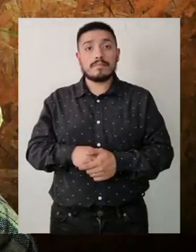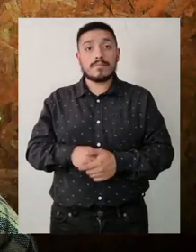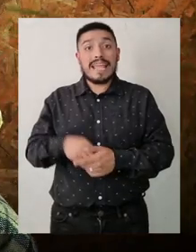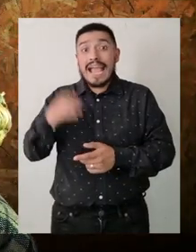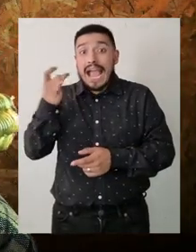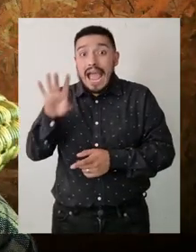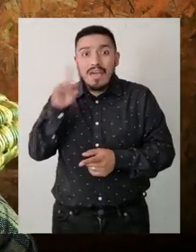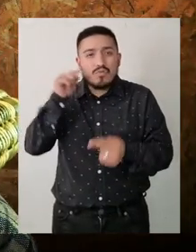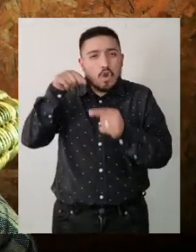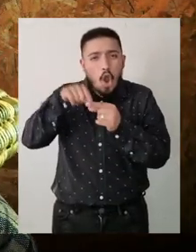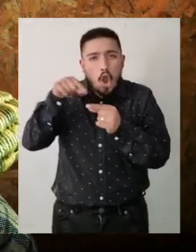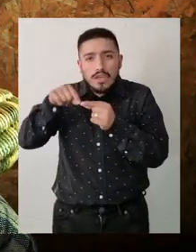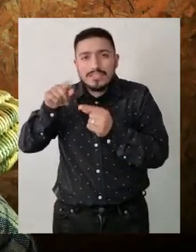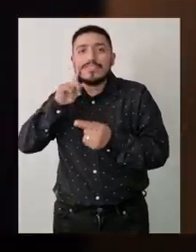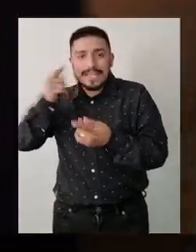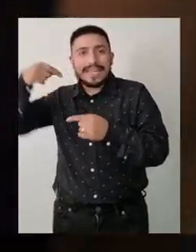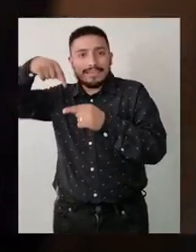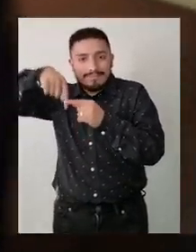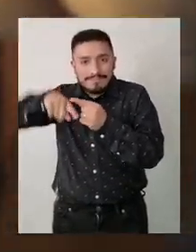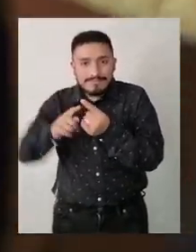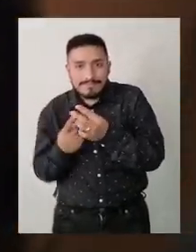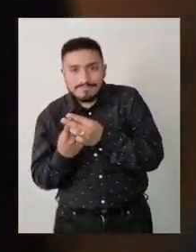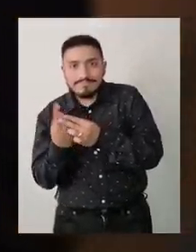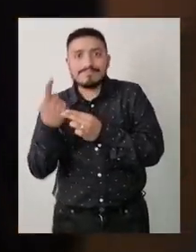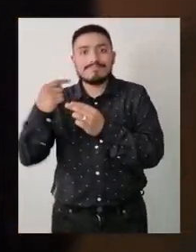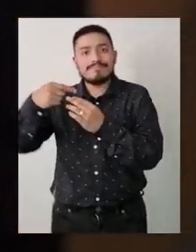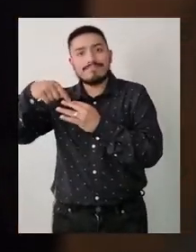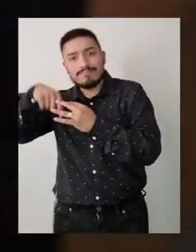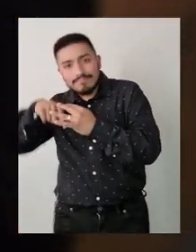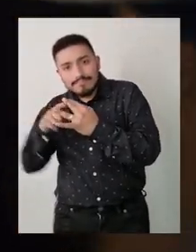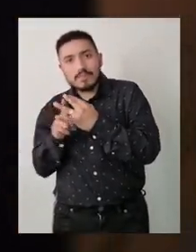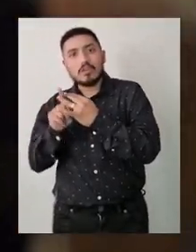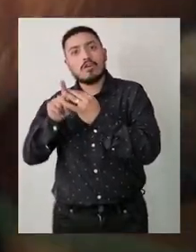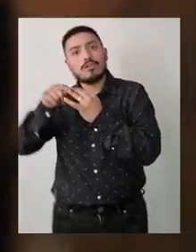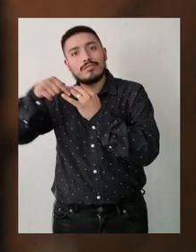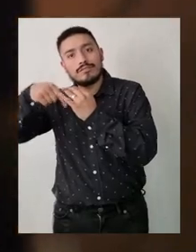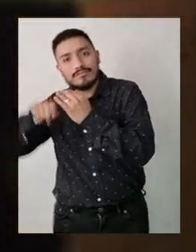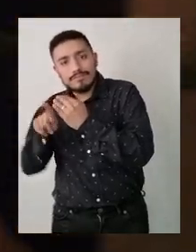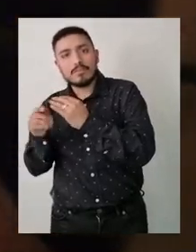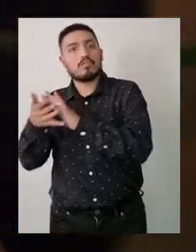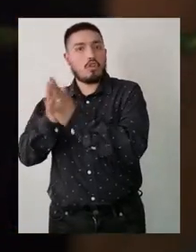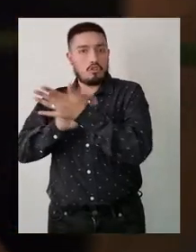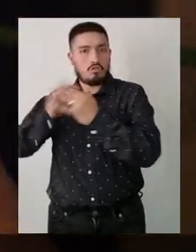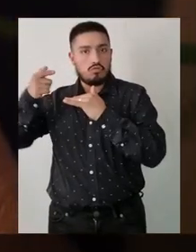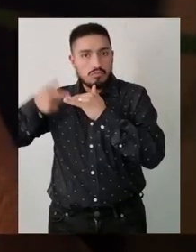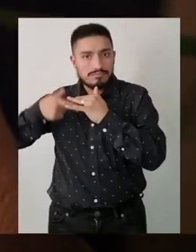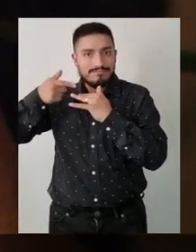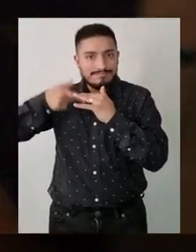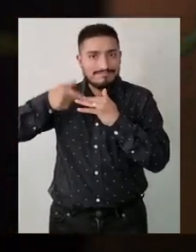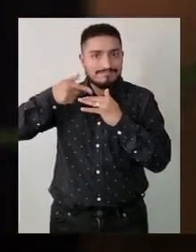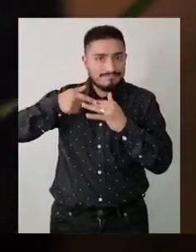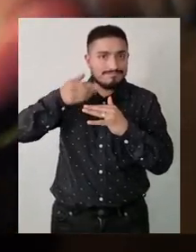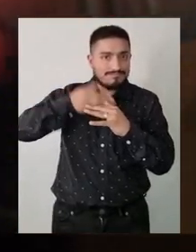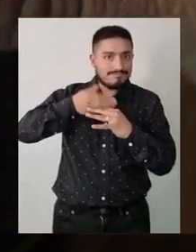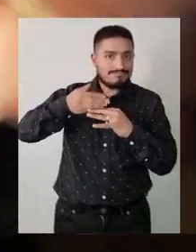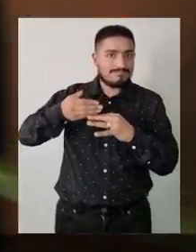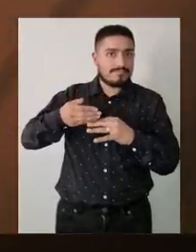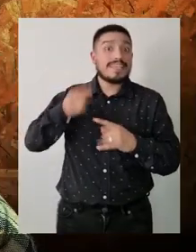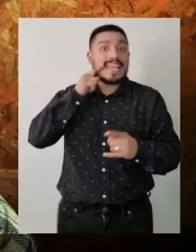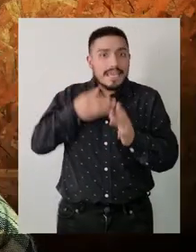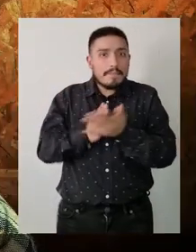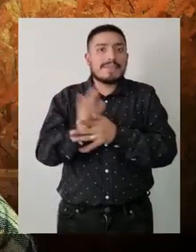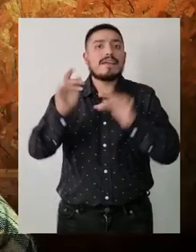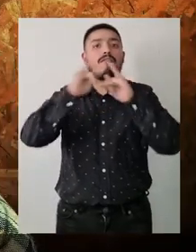por cada hoyito lo voy pasando y de ahí. y le va dando